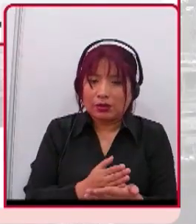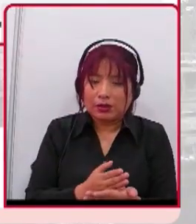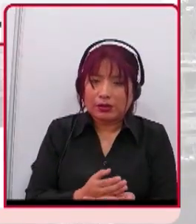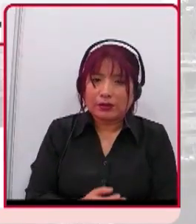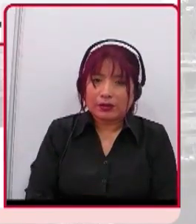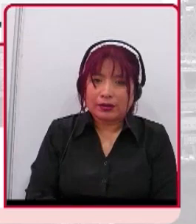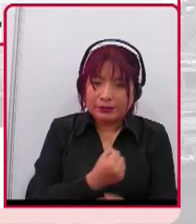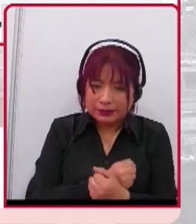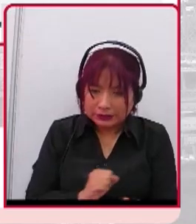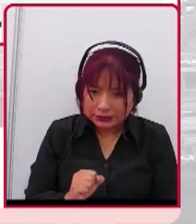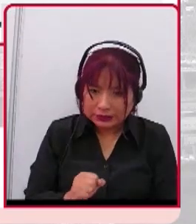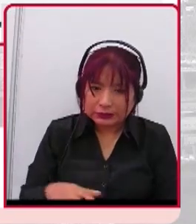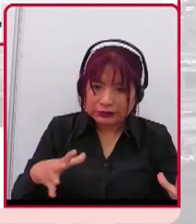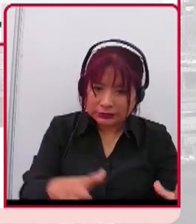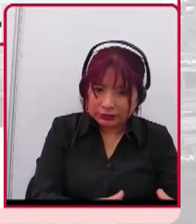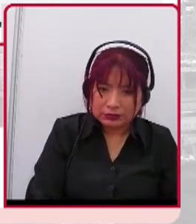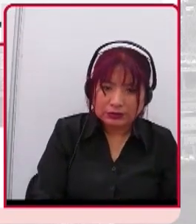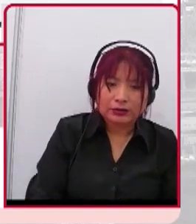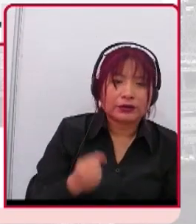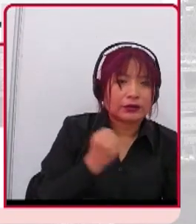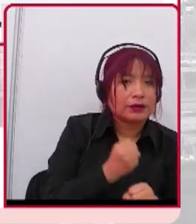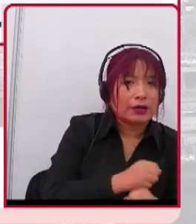el hecho de trabajar con CO2